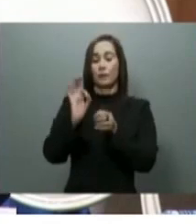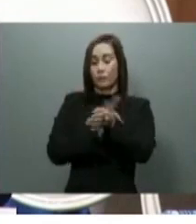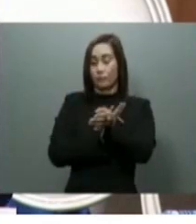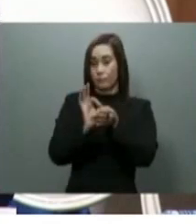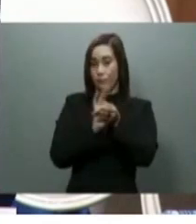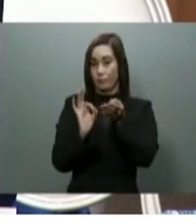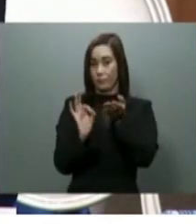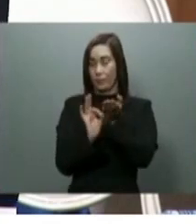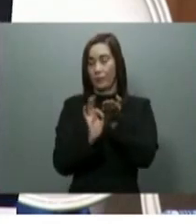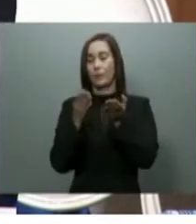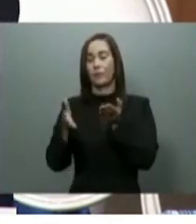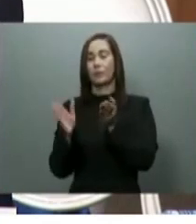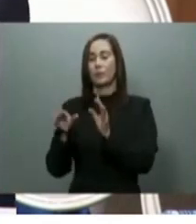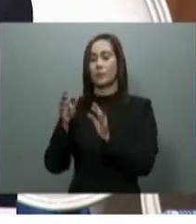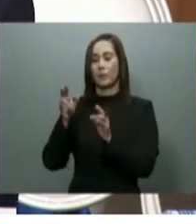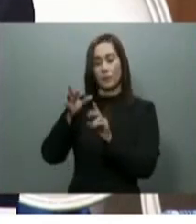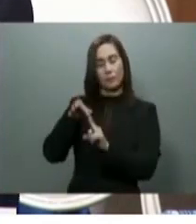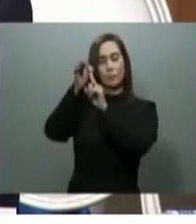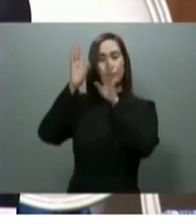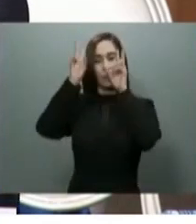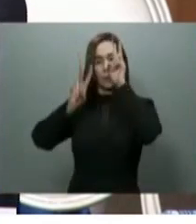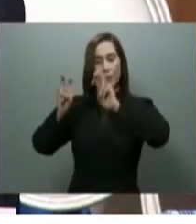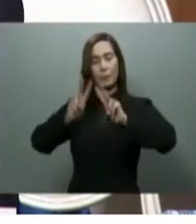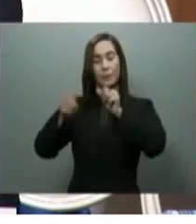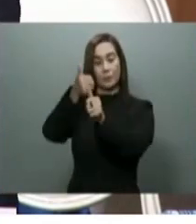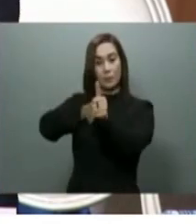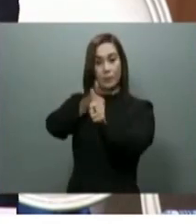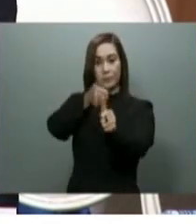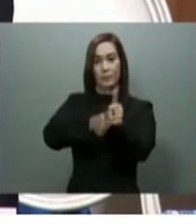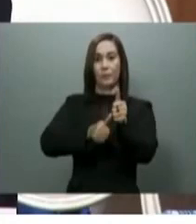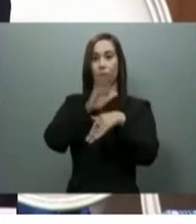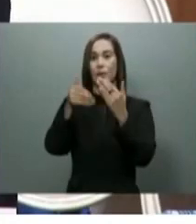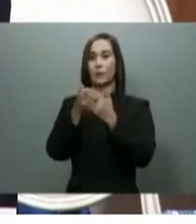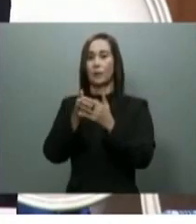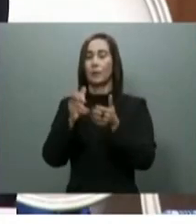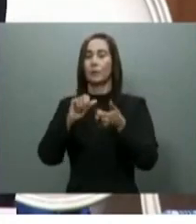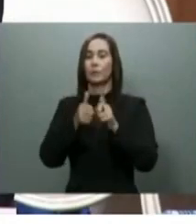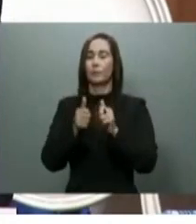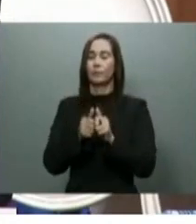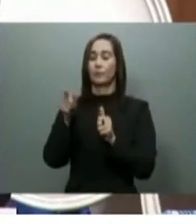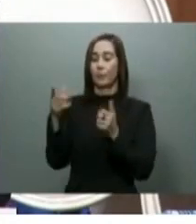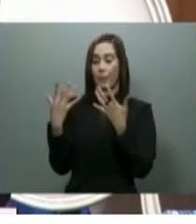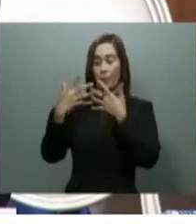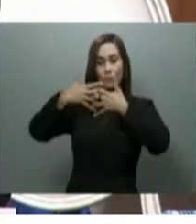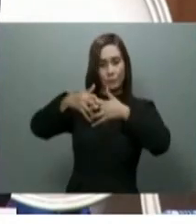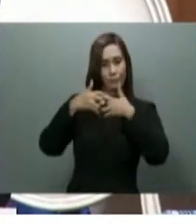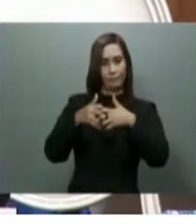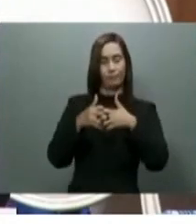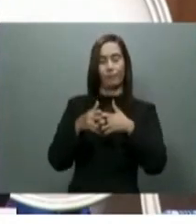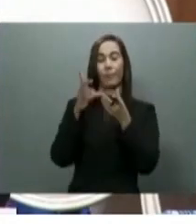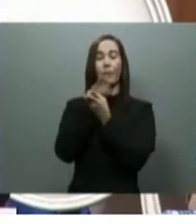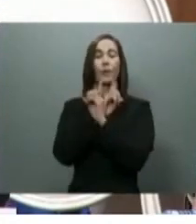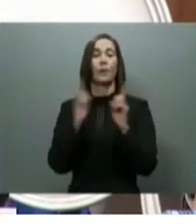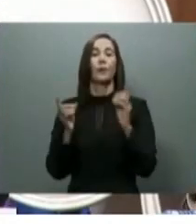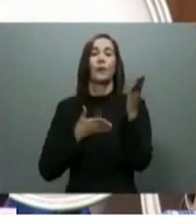están debatiendo en la reunión del diálogo nacional en el Centro de Convención del Ministerio de Relaciones Exteriores. Está eso en vivo